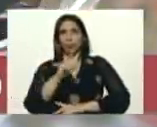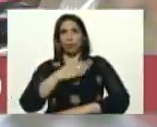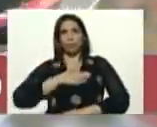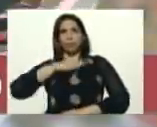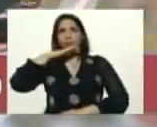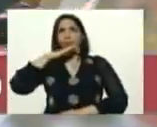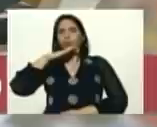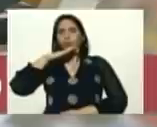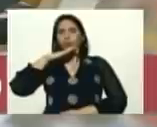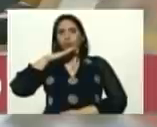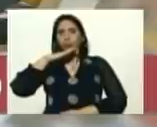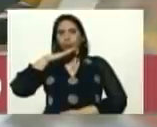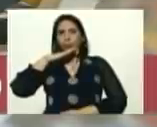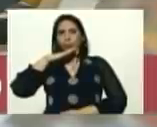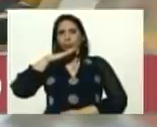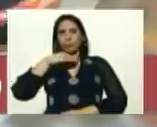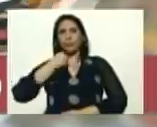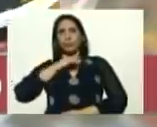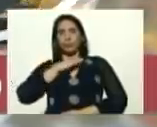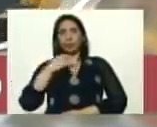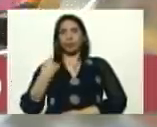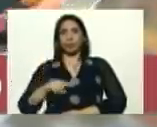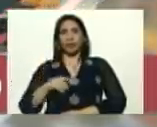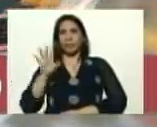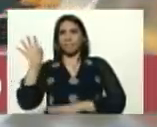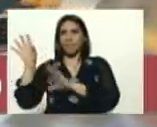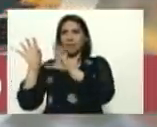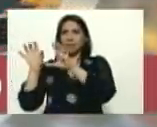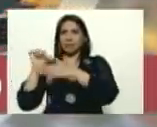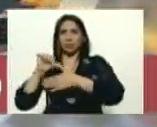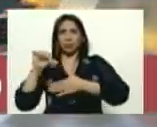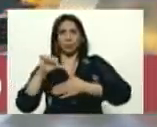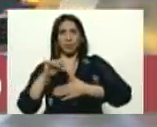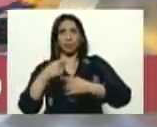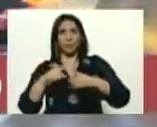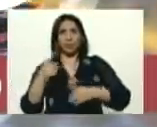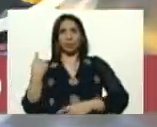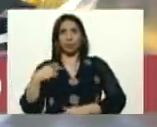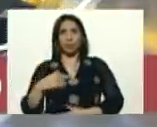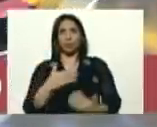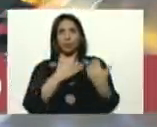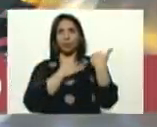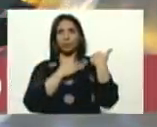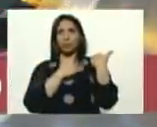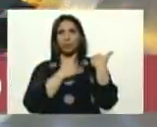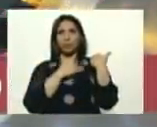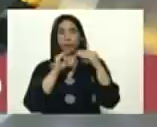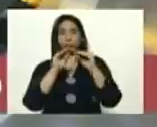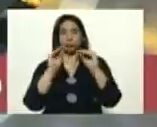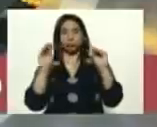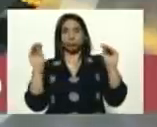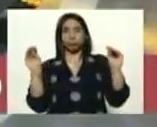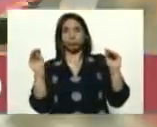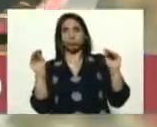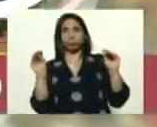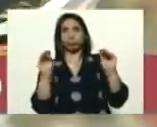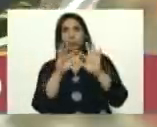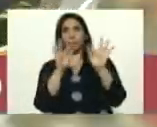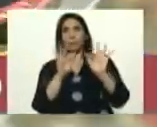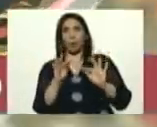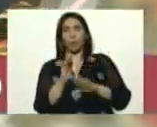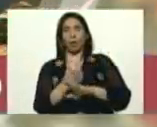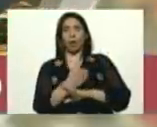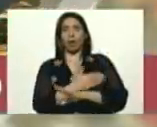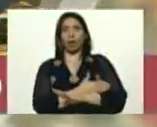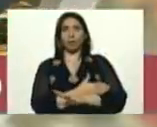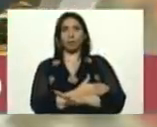desbordada en la pandemia que tienen estos países. Pero tenemos la responsabilidad de alertar de forma muy temprana